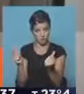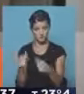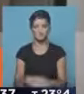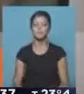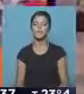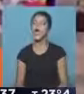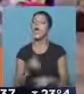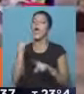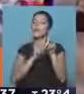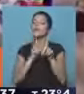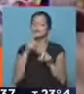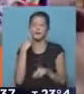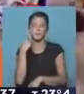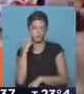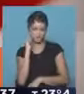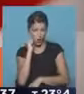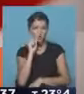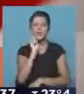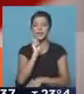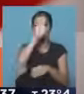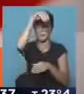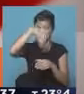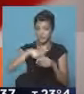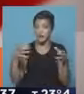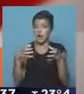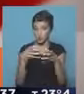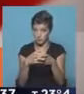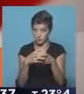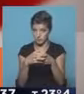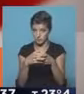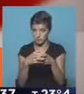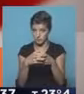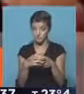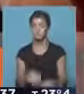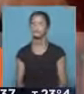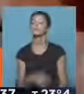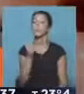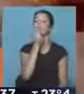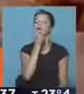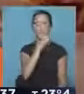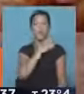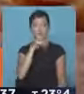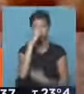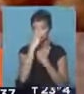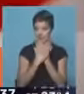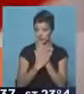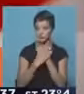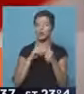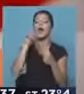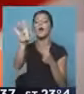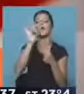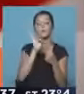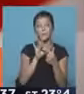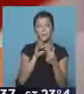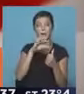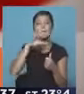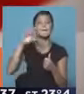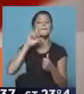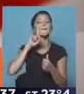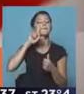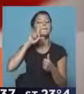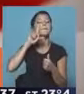nombres ya confirmados y una larga lista de especulaciones como jefe de gabinete fue designado reyes tribus